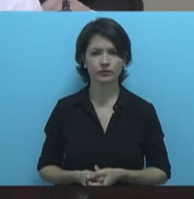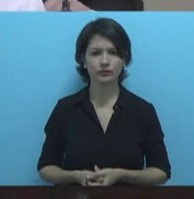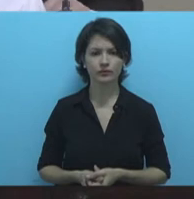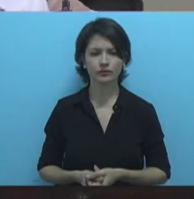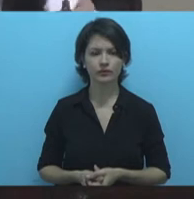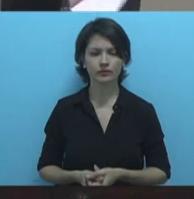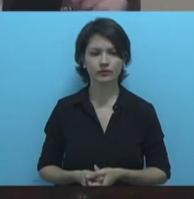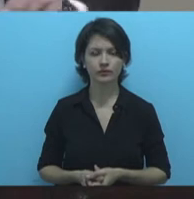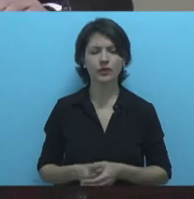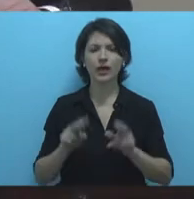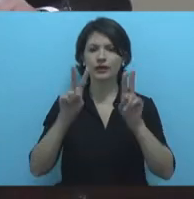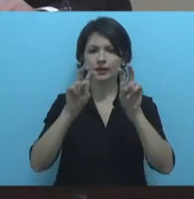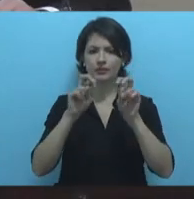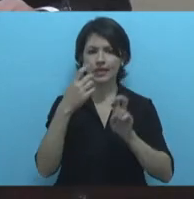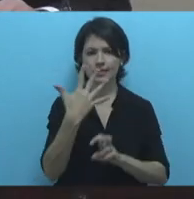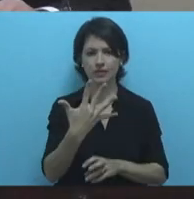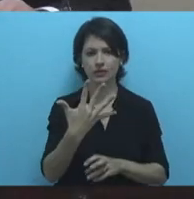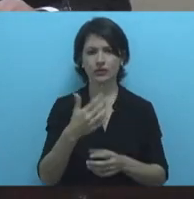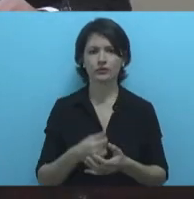asunto número 5